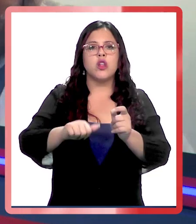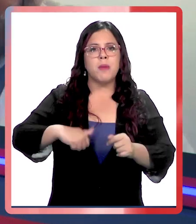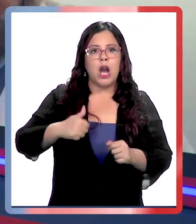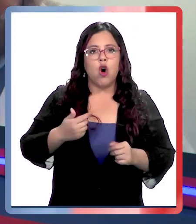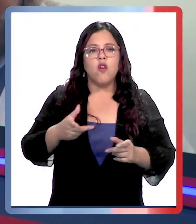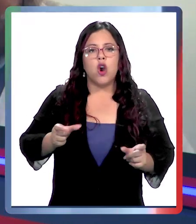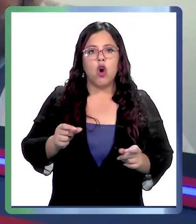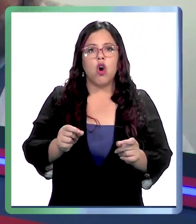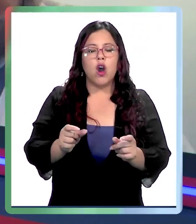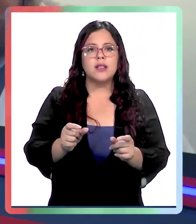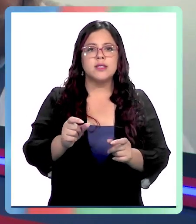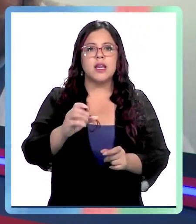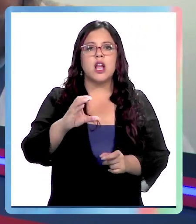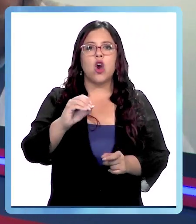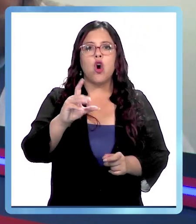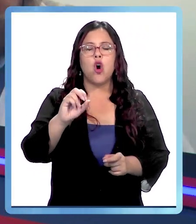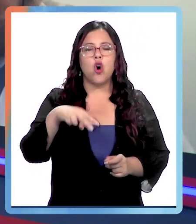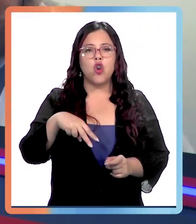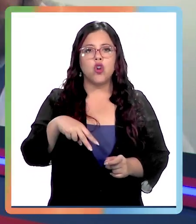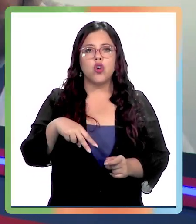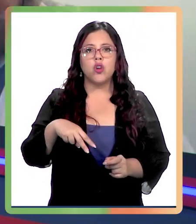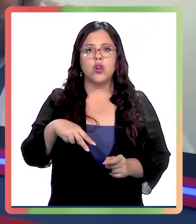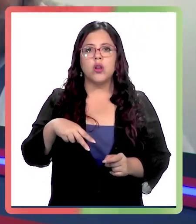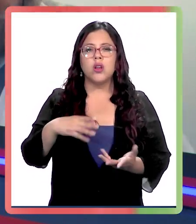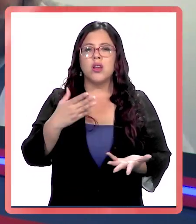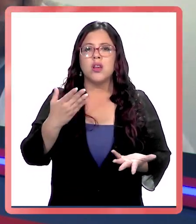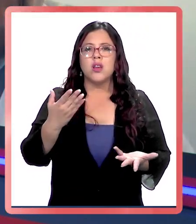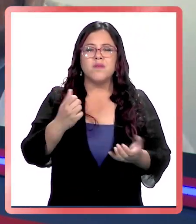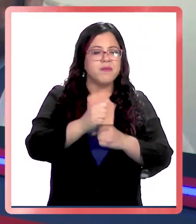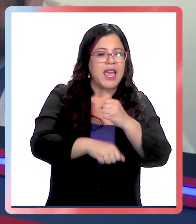también, en la edad, me refiero.